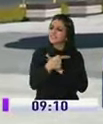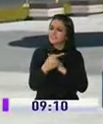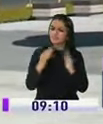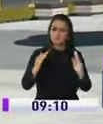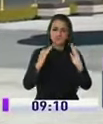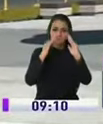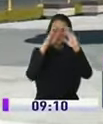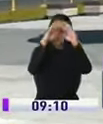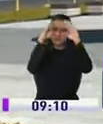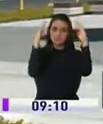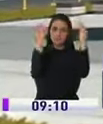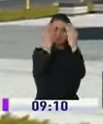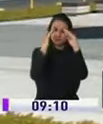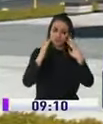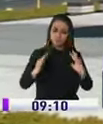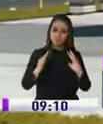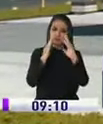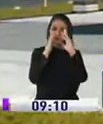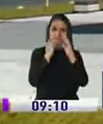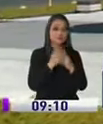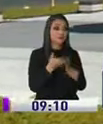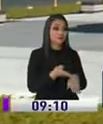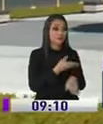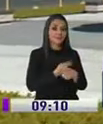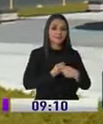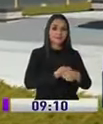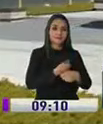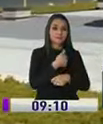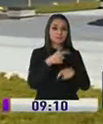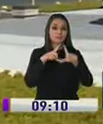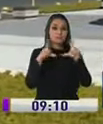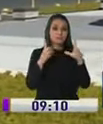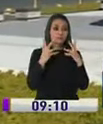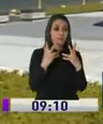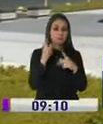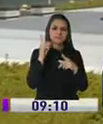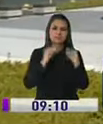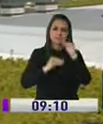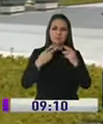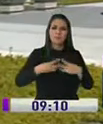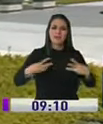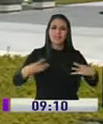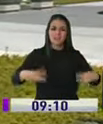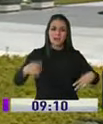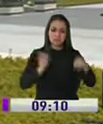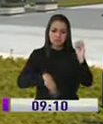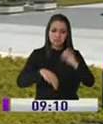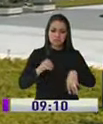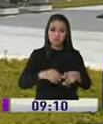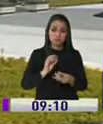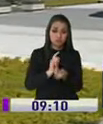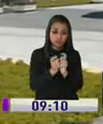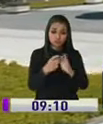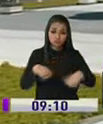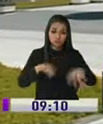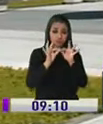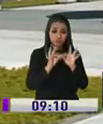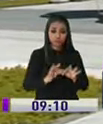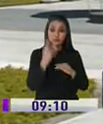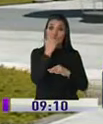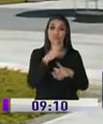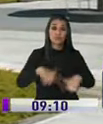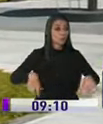tiene aquí? Bueno, aquí nosotros hemos trabajado con los talleres de la EMOB, utilizando materiales reciclados, y dada la importancia que tiene esta zona,